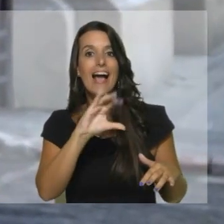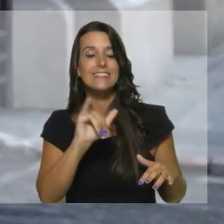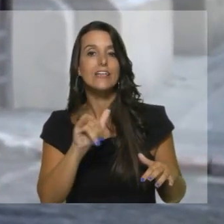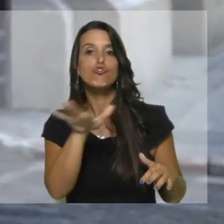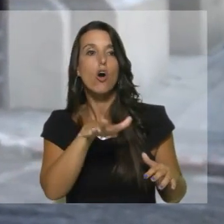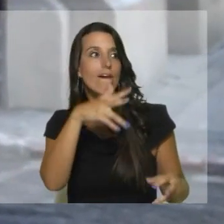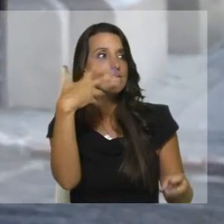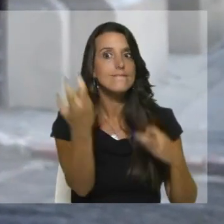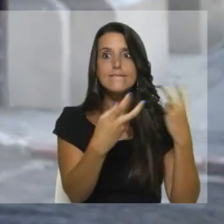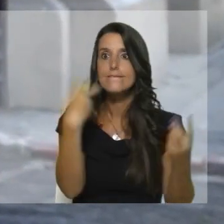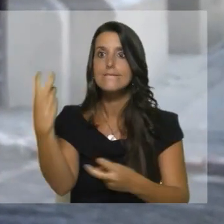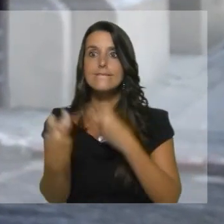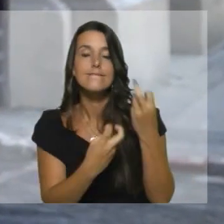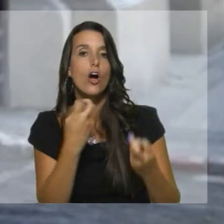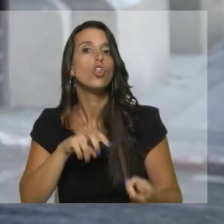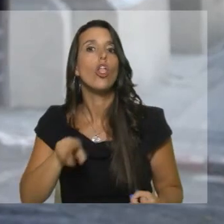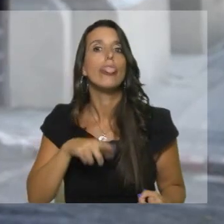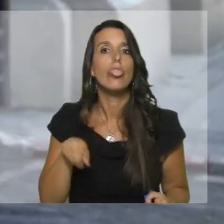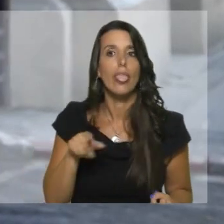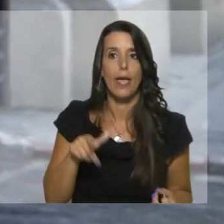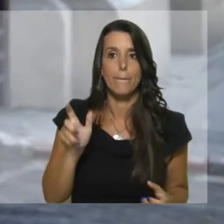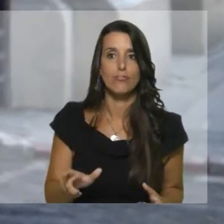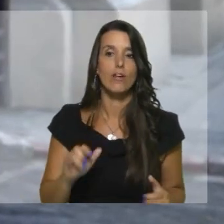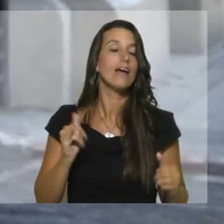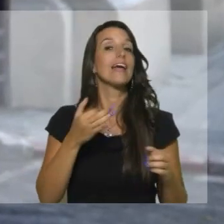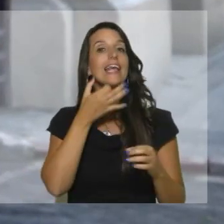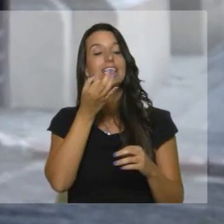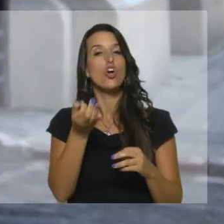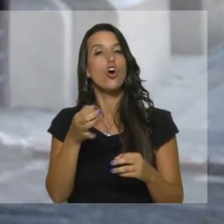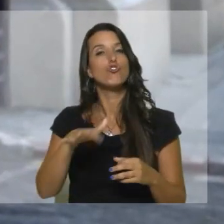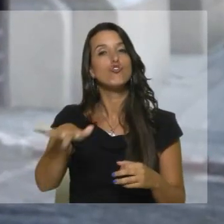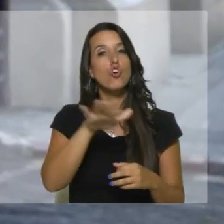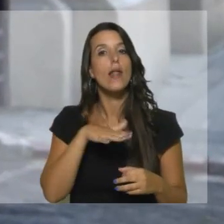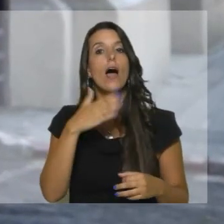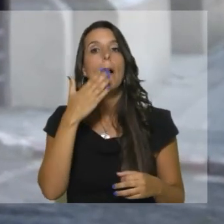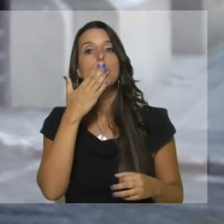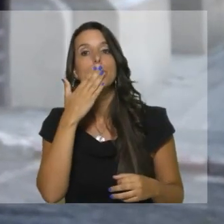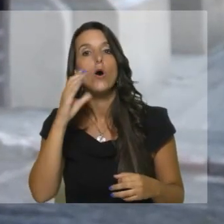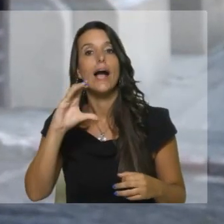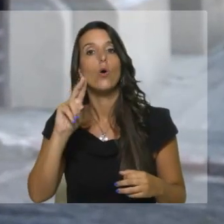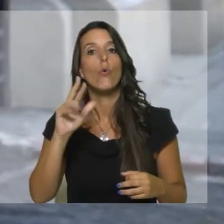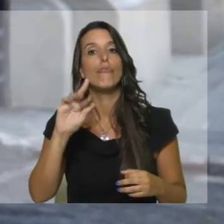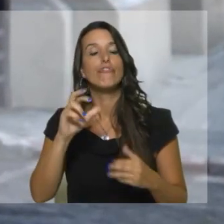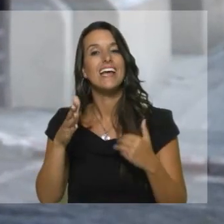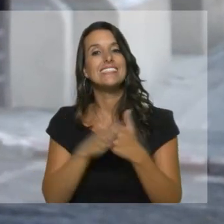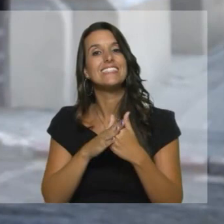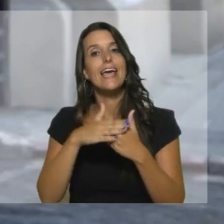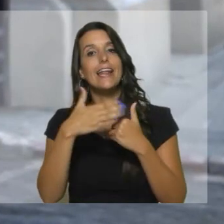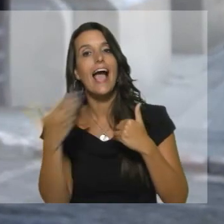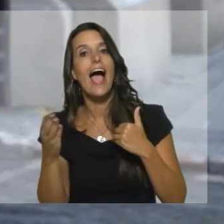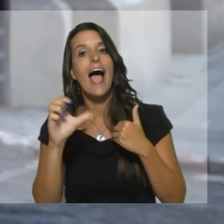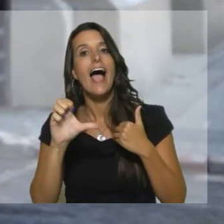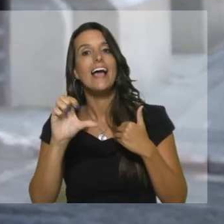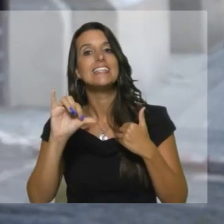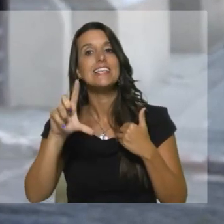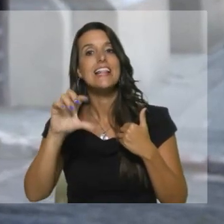zona de lo que, como tú bien dijiste, se llama el balneario Bocas del Cufré, cercano a Isla Polier, en el departamento de San